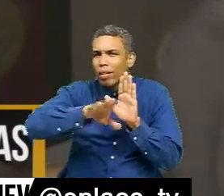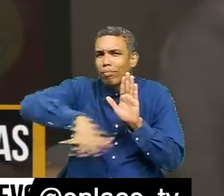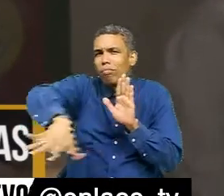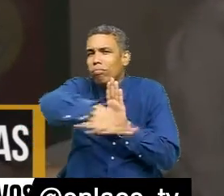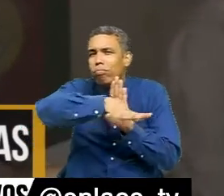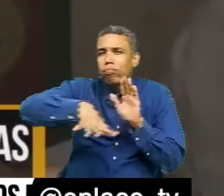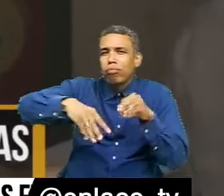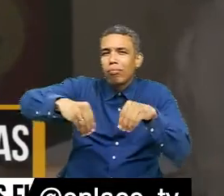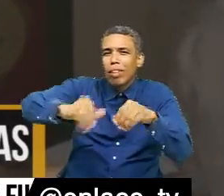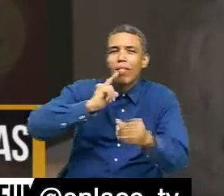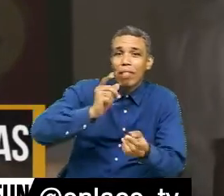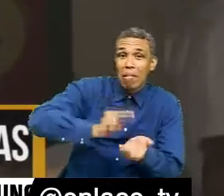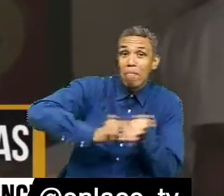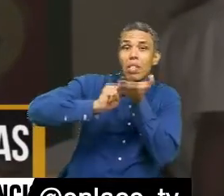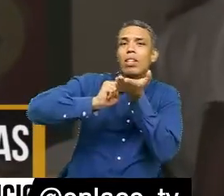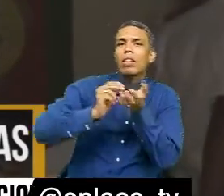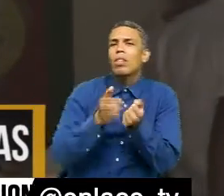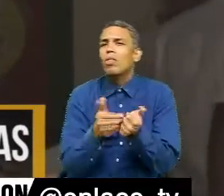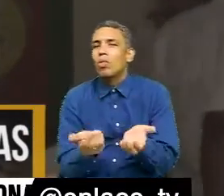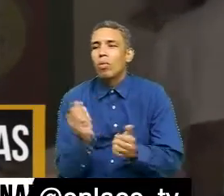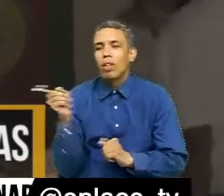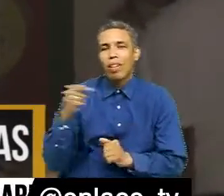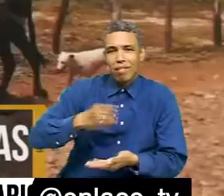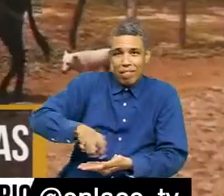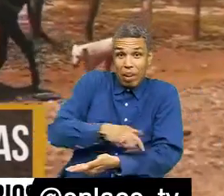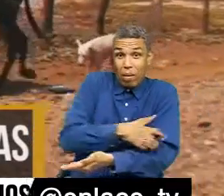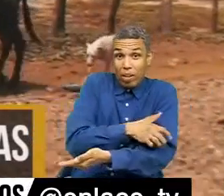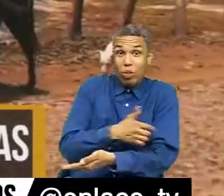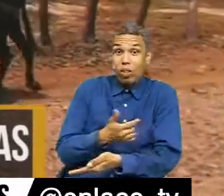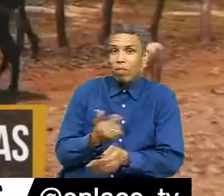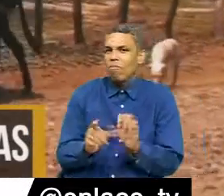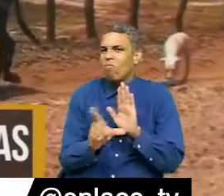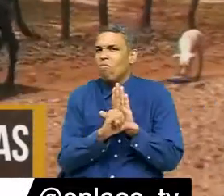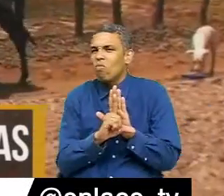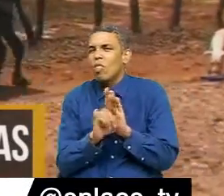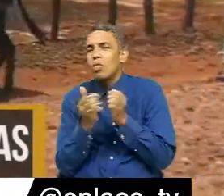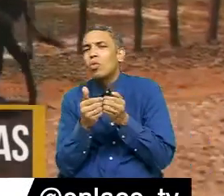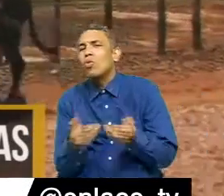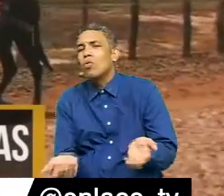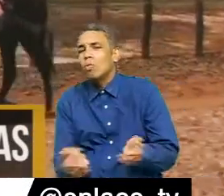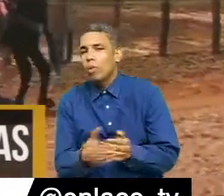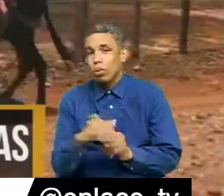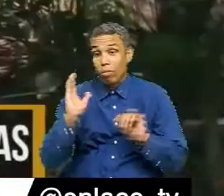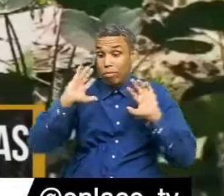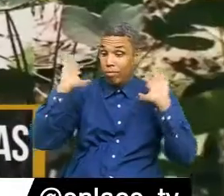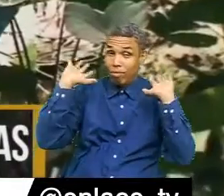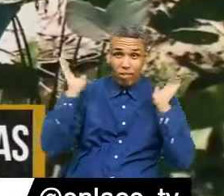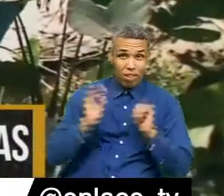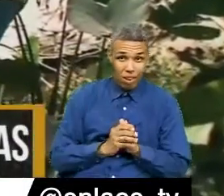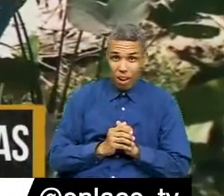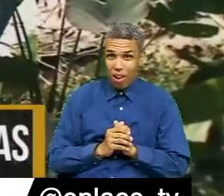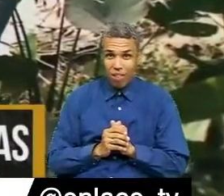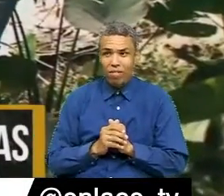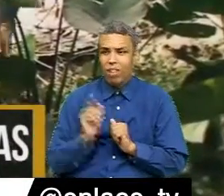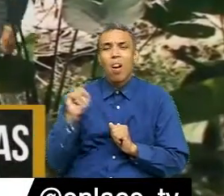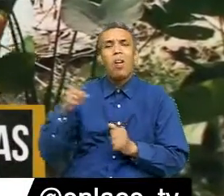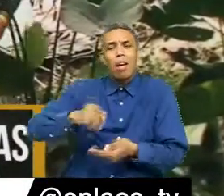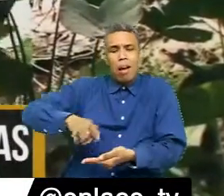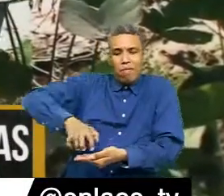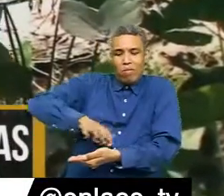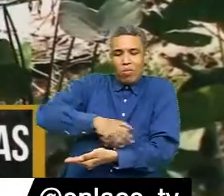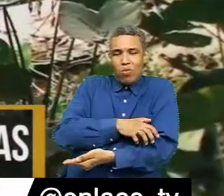los mismos jueces de restitución y de nuestra honorable Corte Constitucional, ya es obligatorio que el juez de restitución se pronuncie con respecto a los